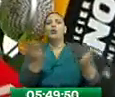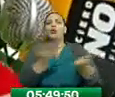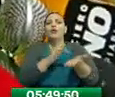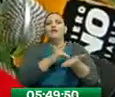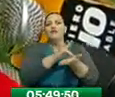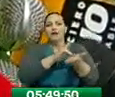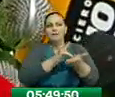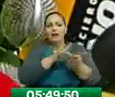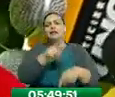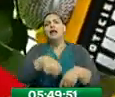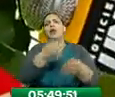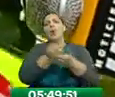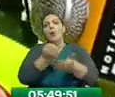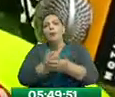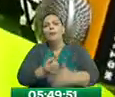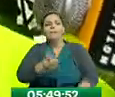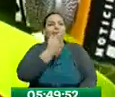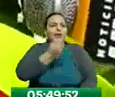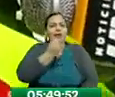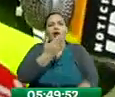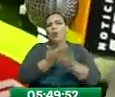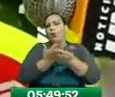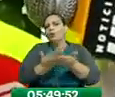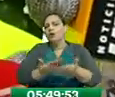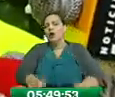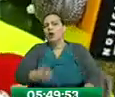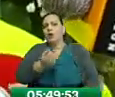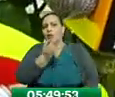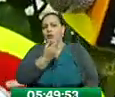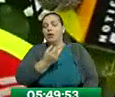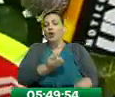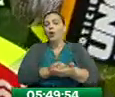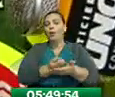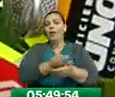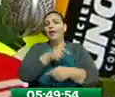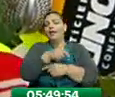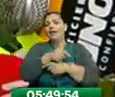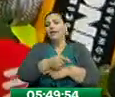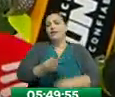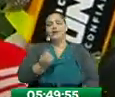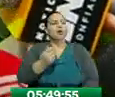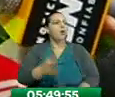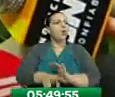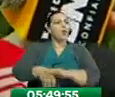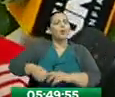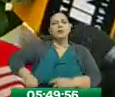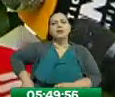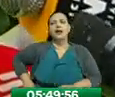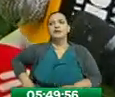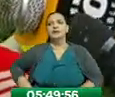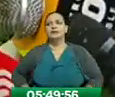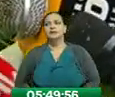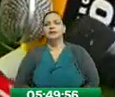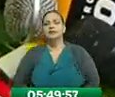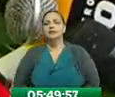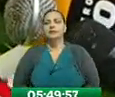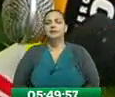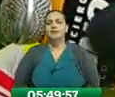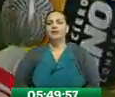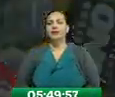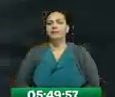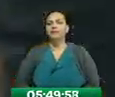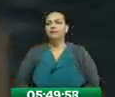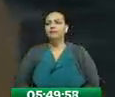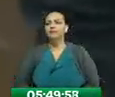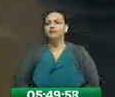públicas, nutrición. ¿No se presume la existencia de empresas vinculadas con familiares o el círculo cercano de ellos? Eso investigará la autoridad